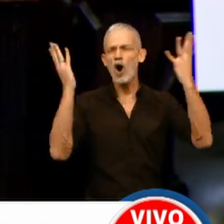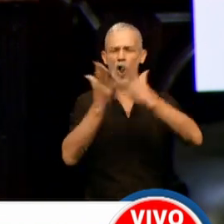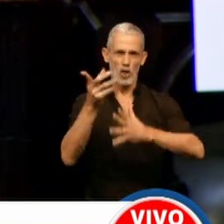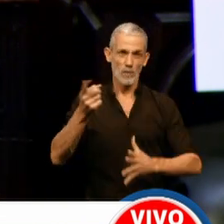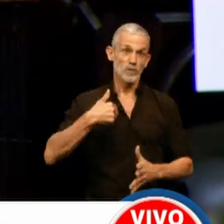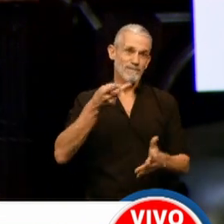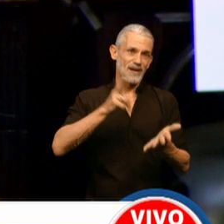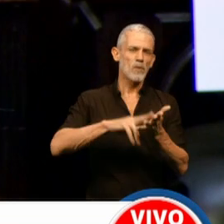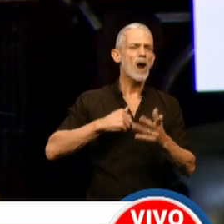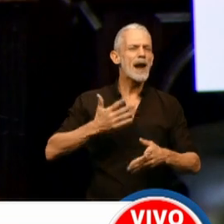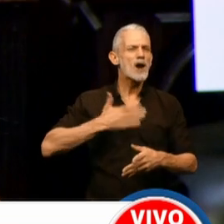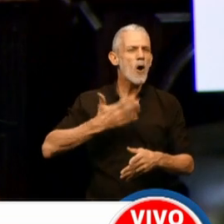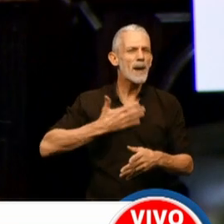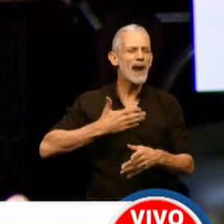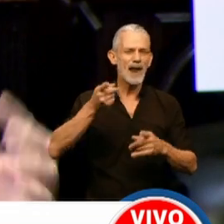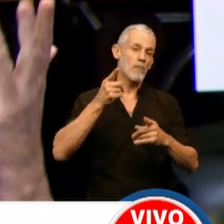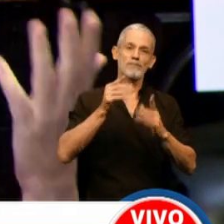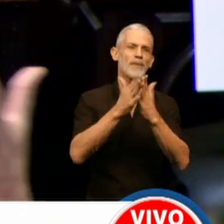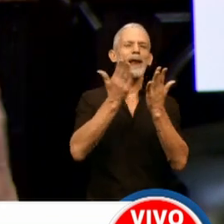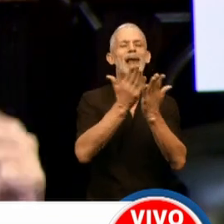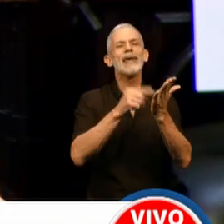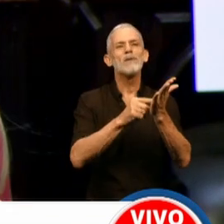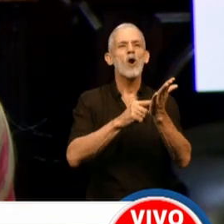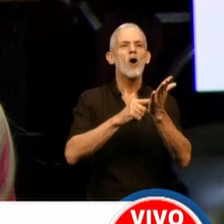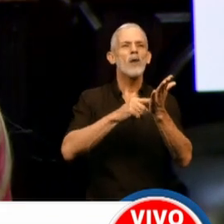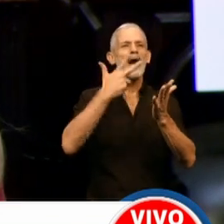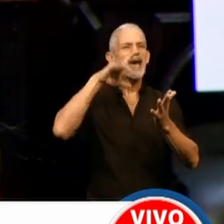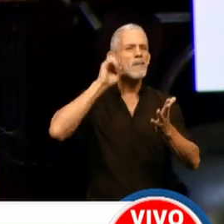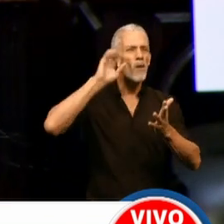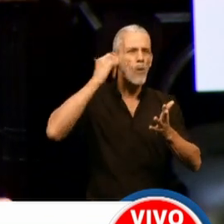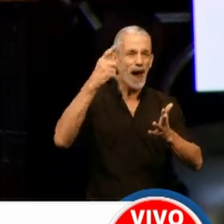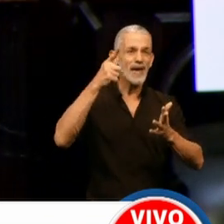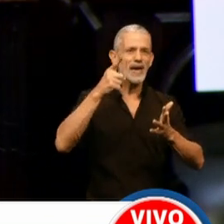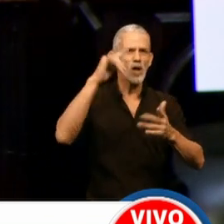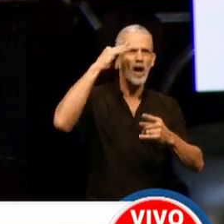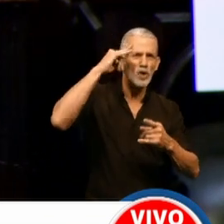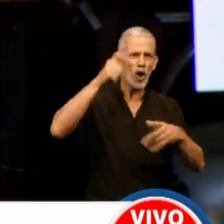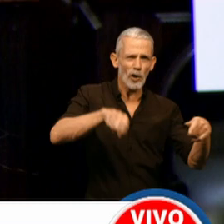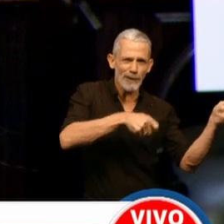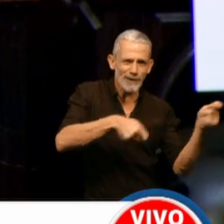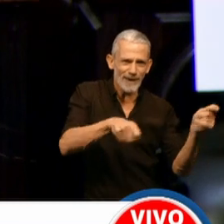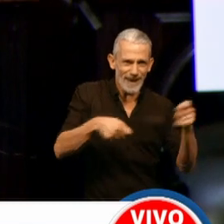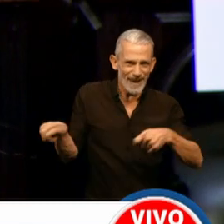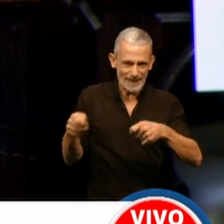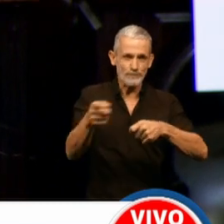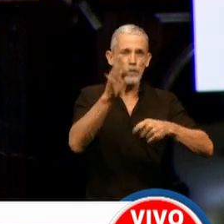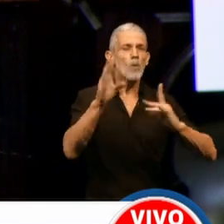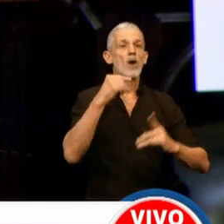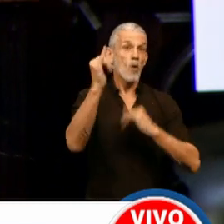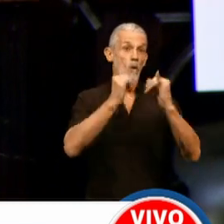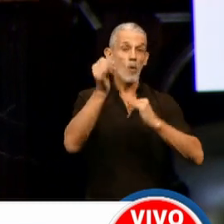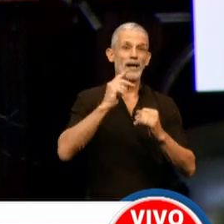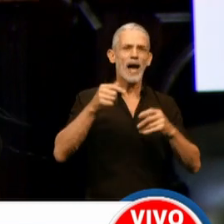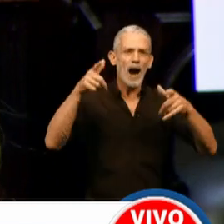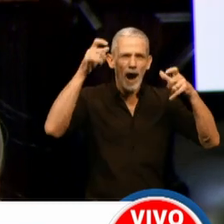gusta repetir hay una novela de ernest hemingway que cuenta una corrida de toros y entonces en un momento cuenta muy bellamente dice como el